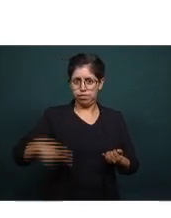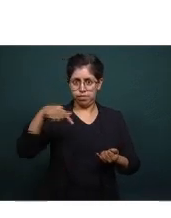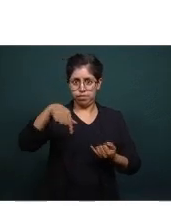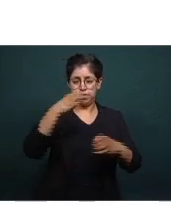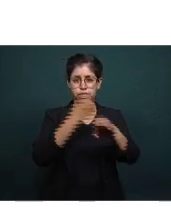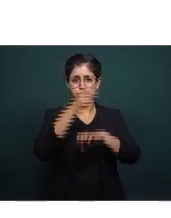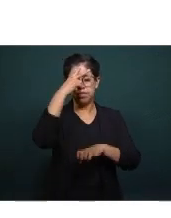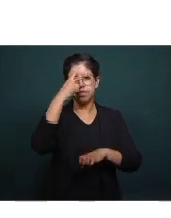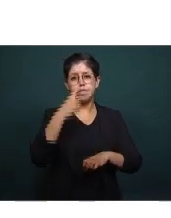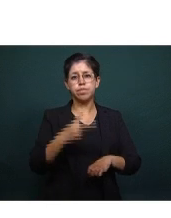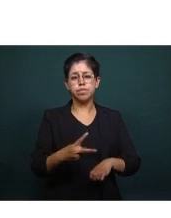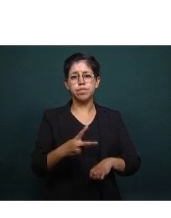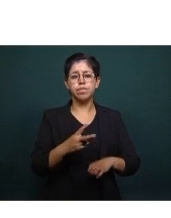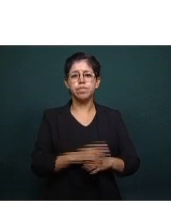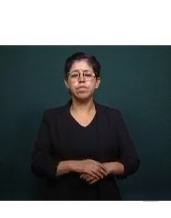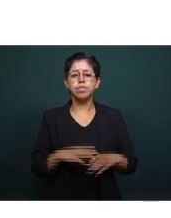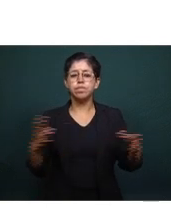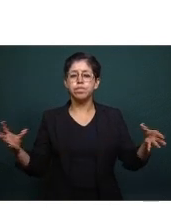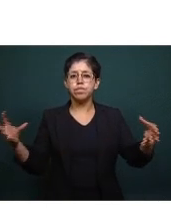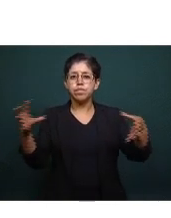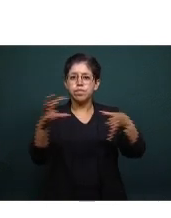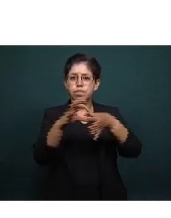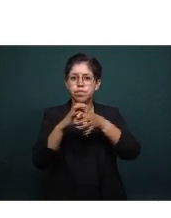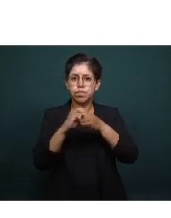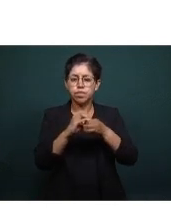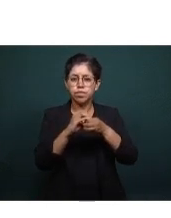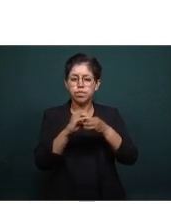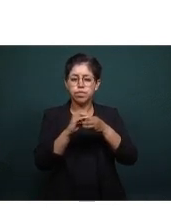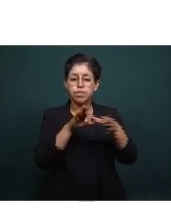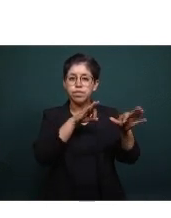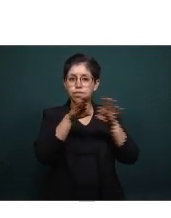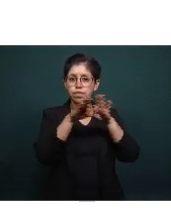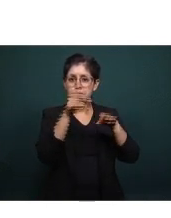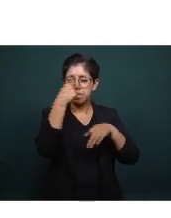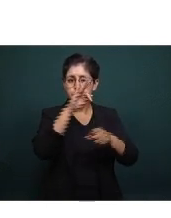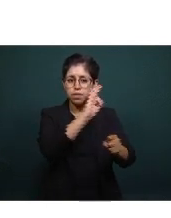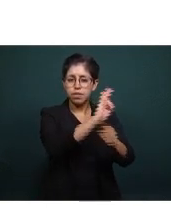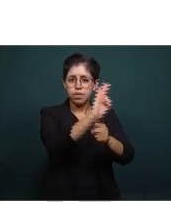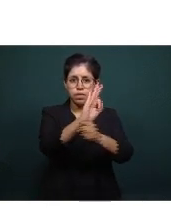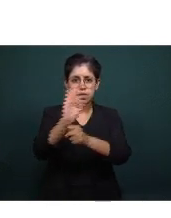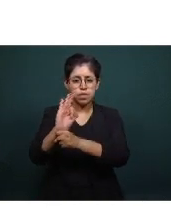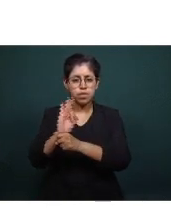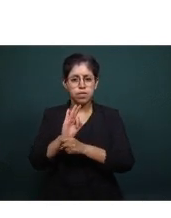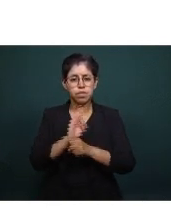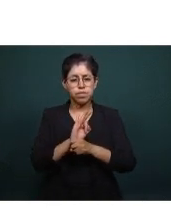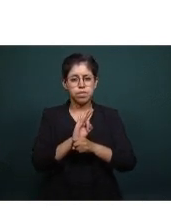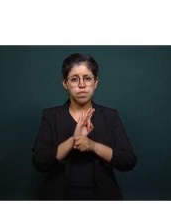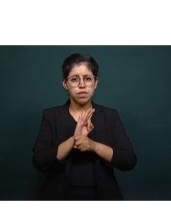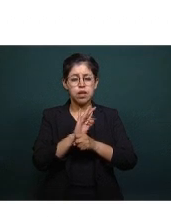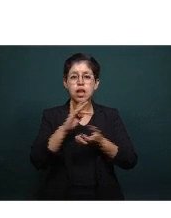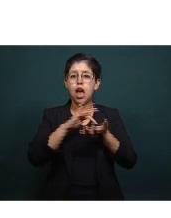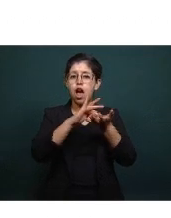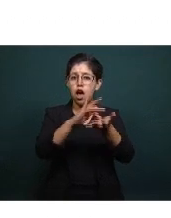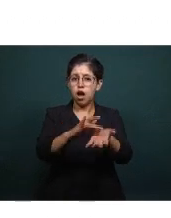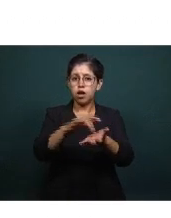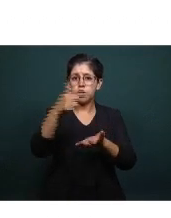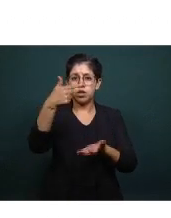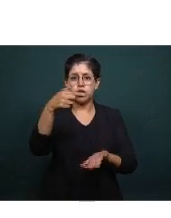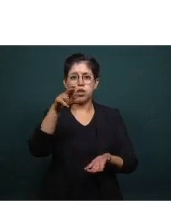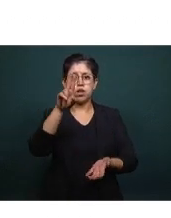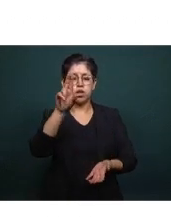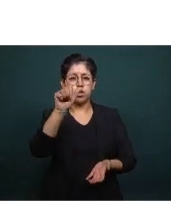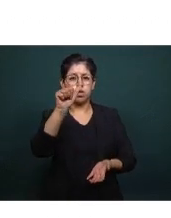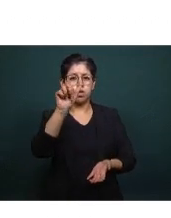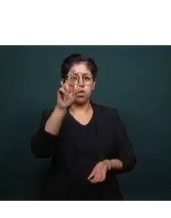de la Armada se incorporará a las actividades de apoyo a la Guardia Nacional. La